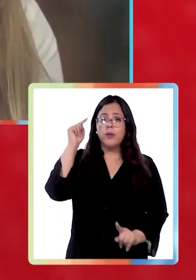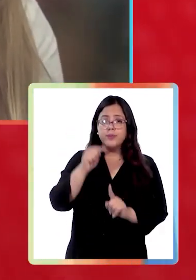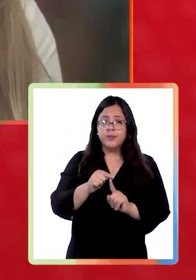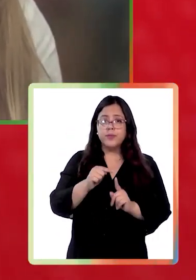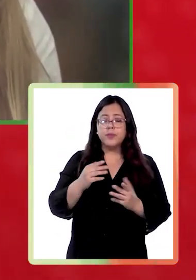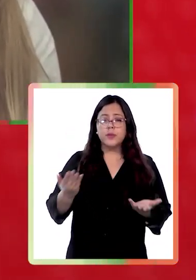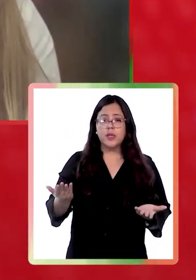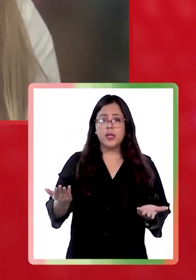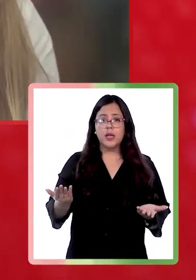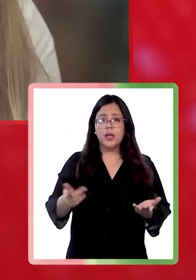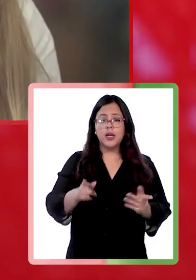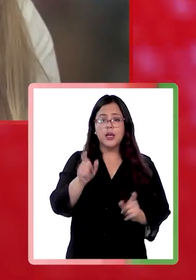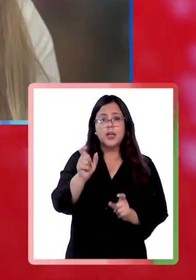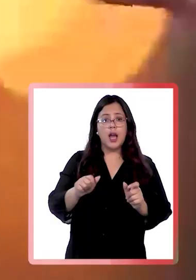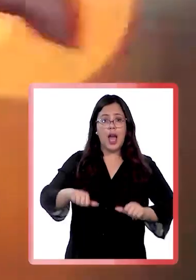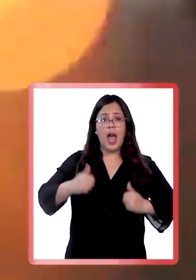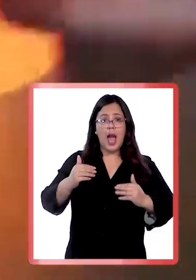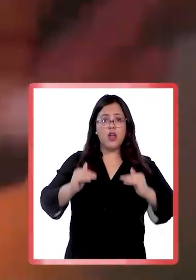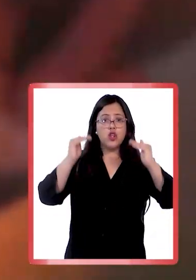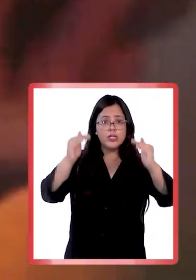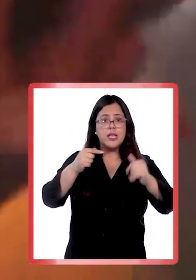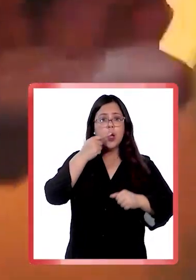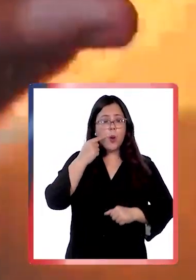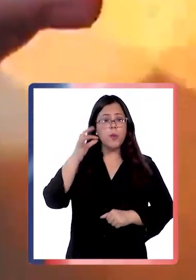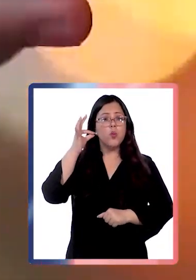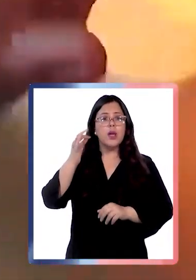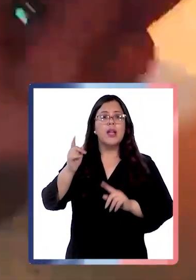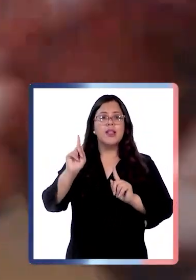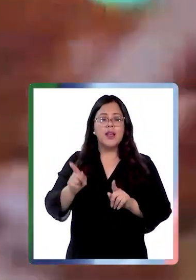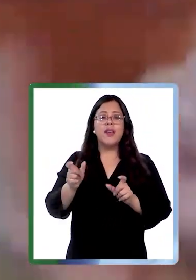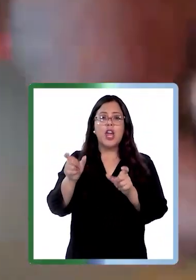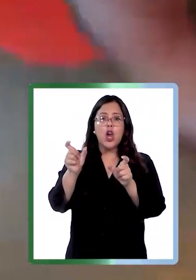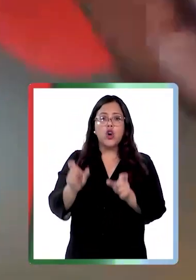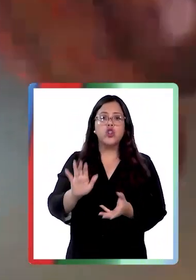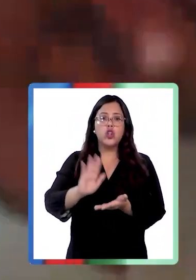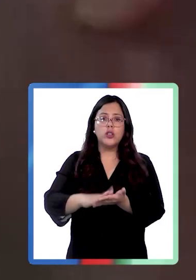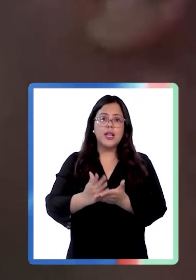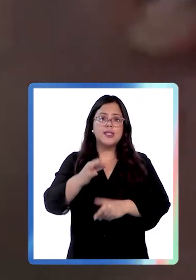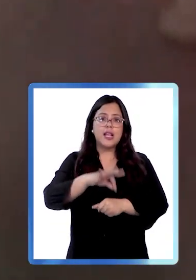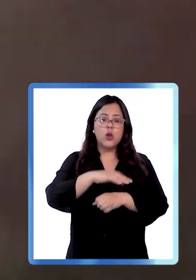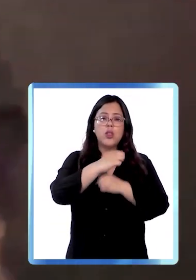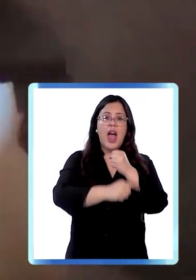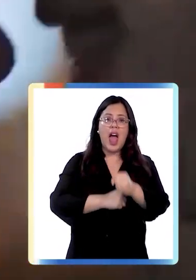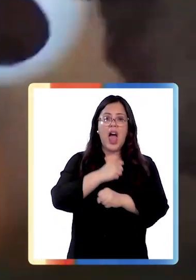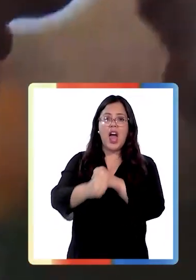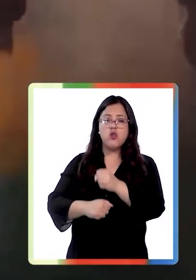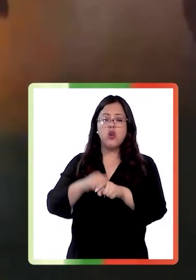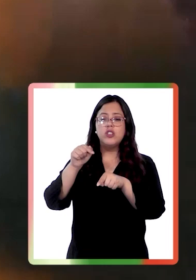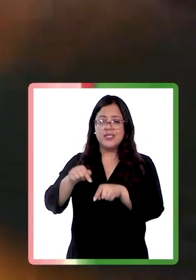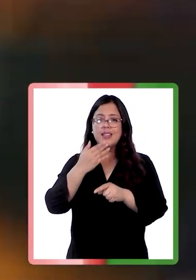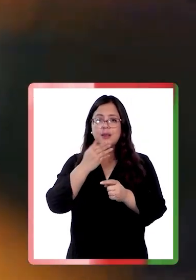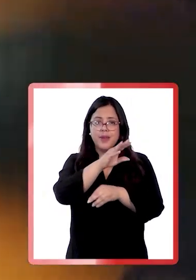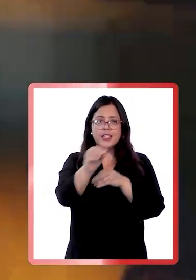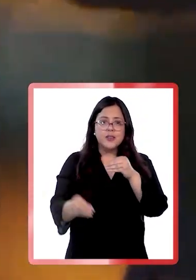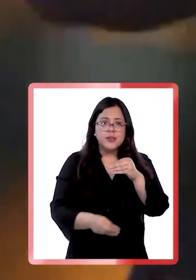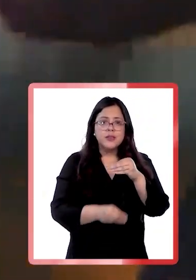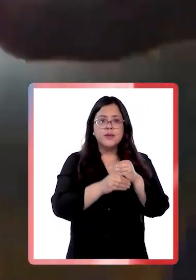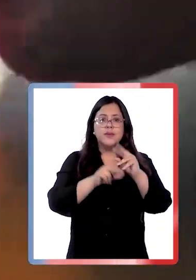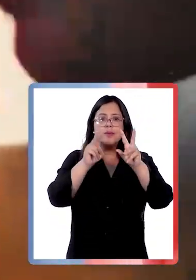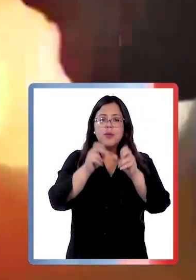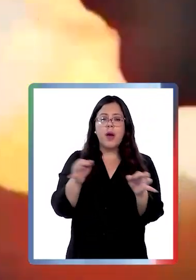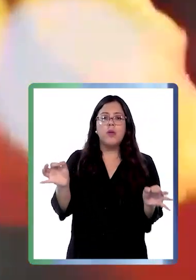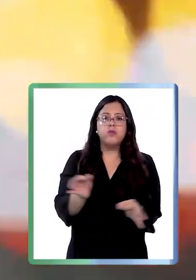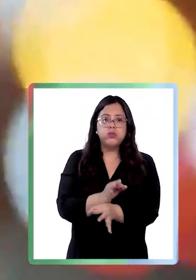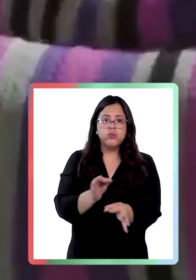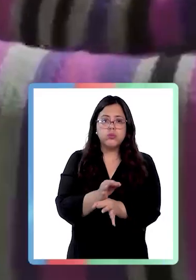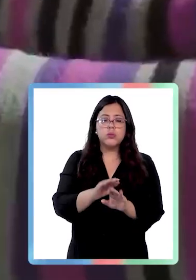del programa en sí es que los adolescentes, hombres y mujeres, tengan controles de salud anuales, dentro del cual está